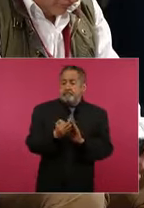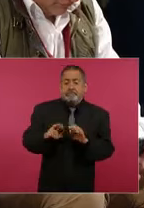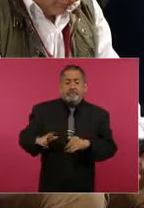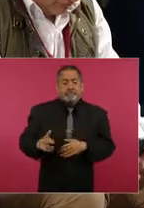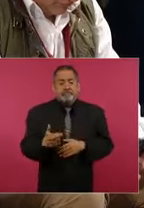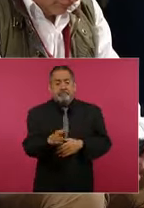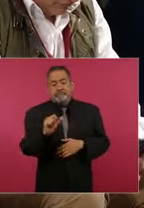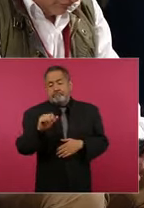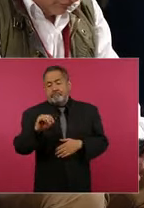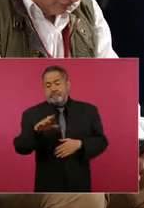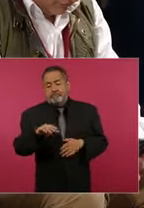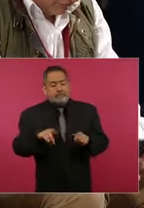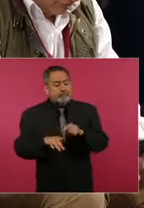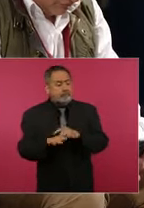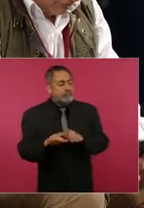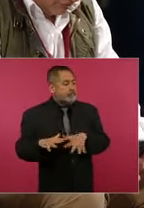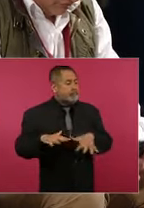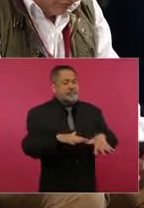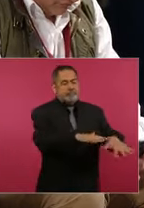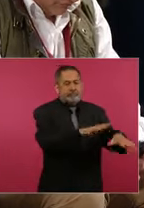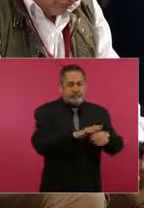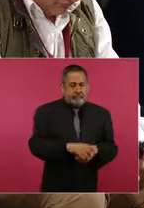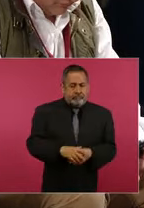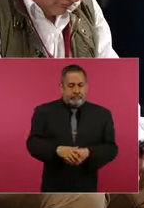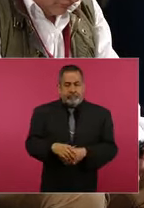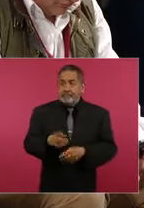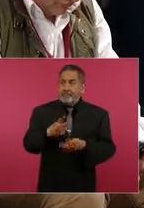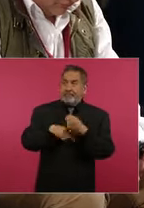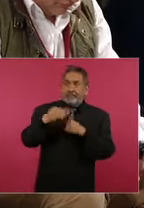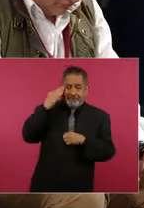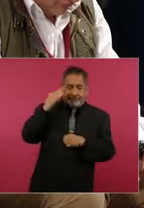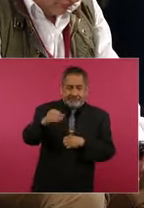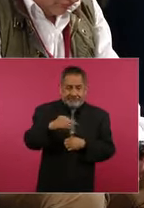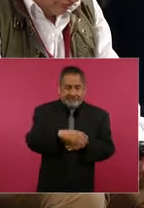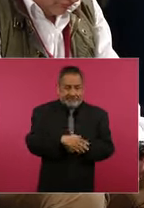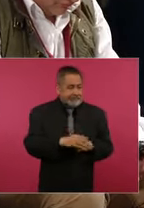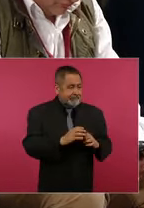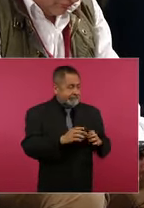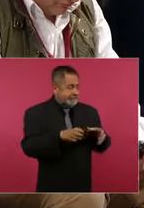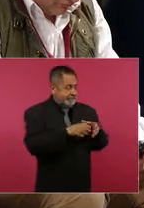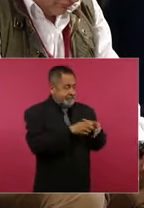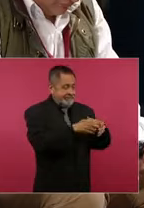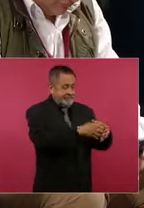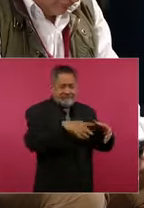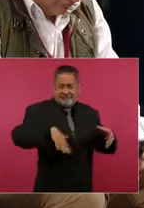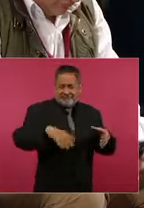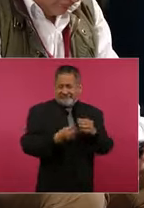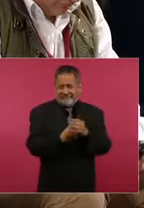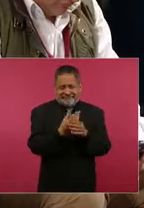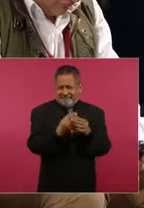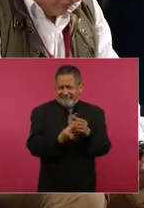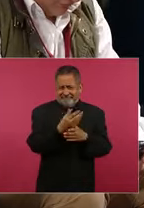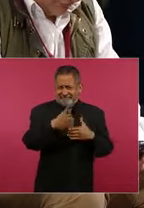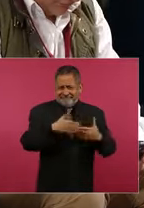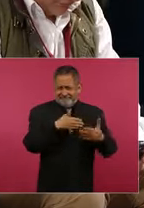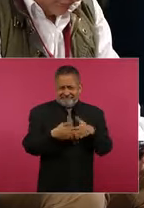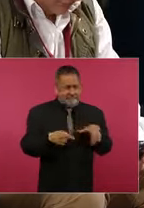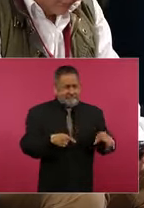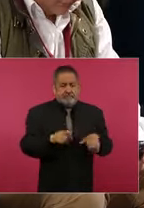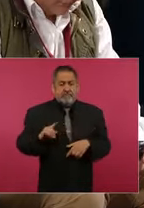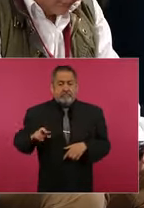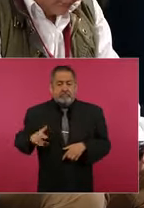Ameca, pues en la temporada de lluvias, en fraccionamientos de reciente construcción, nuevos,